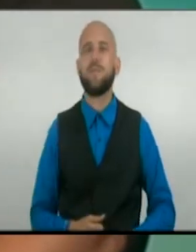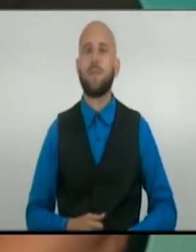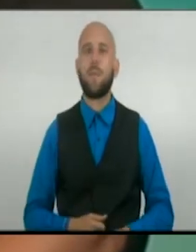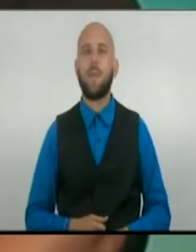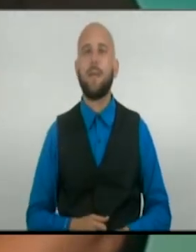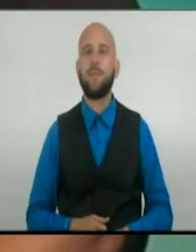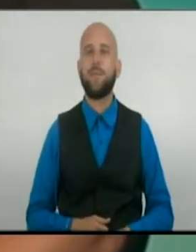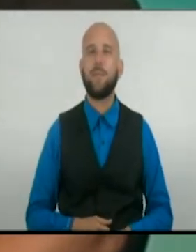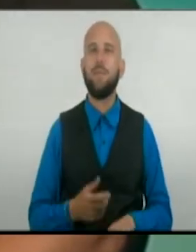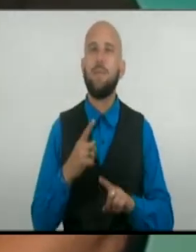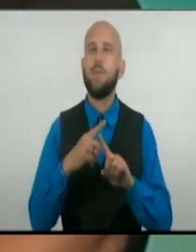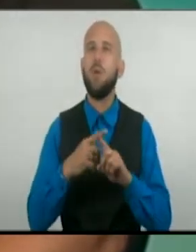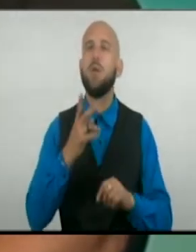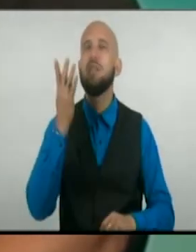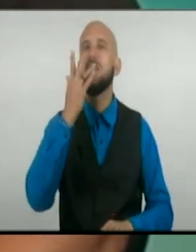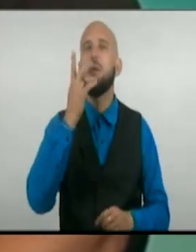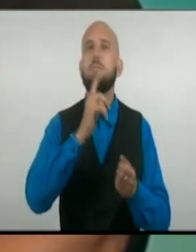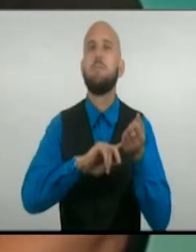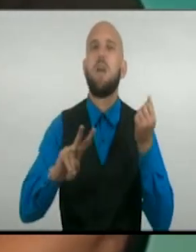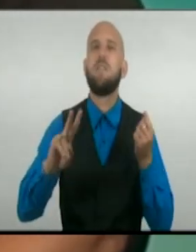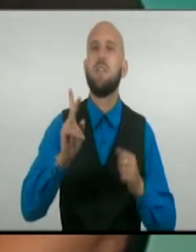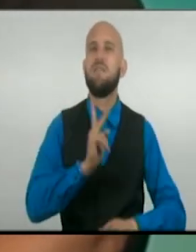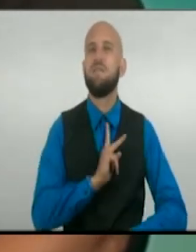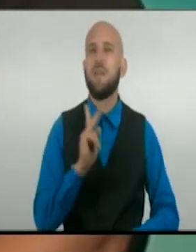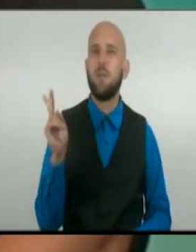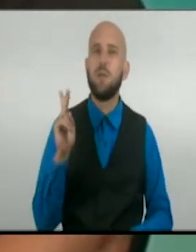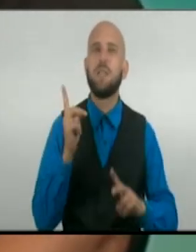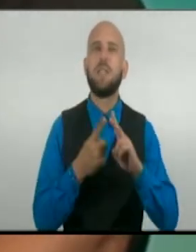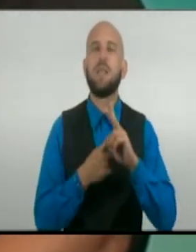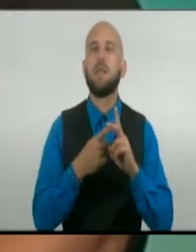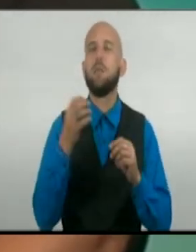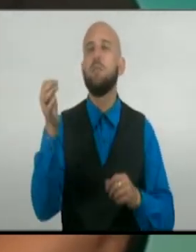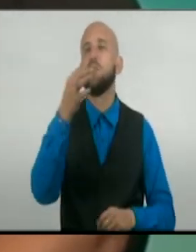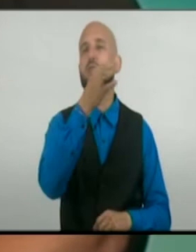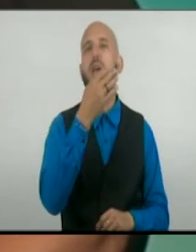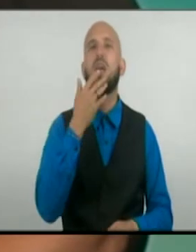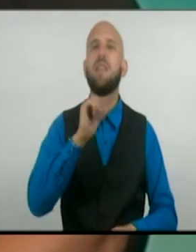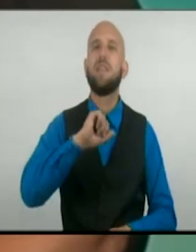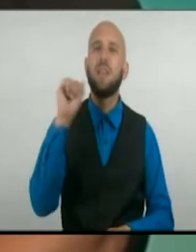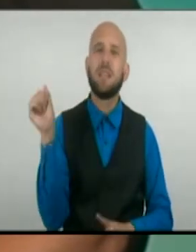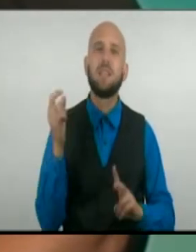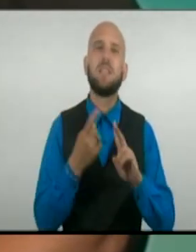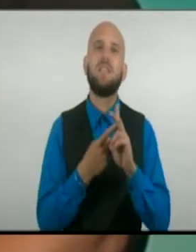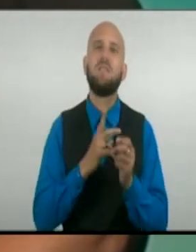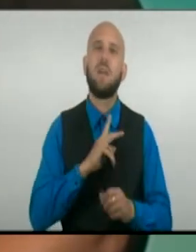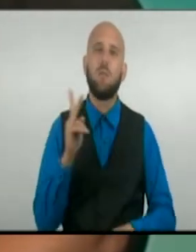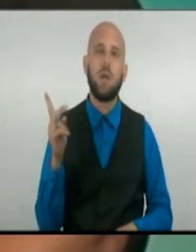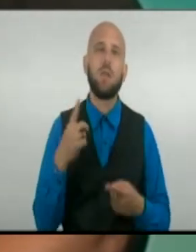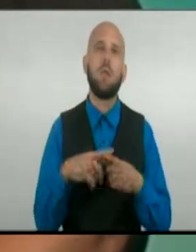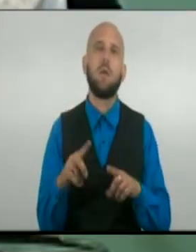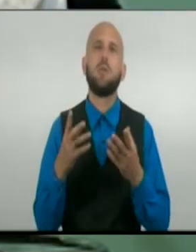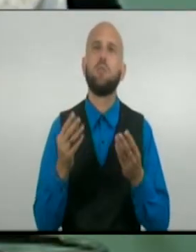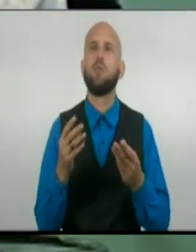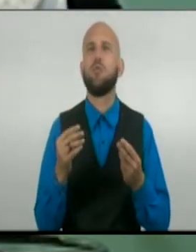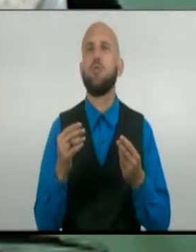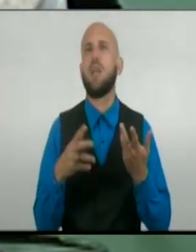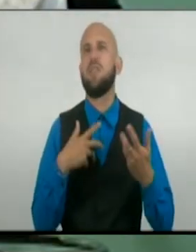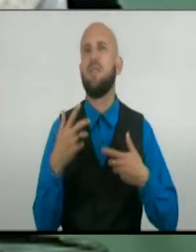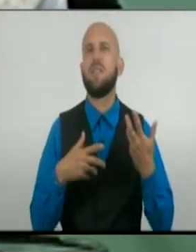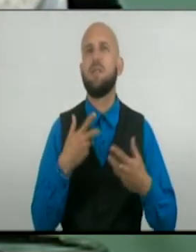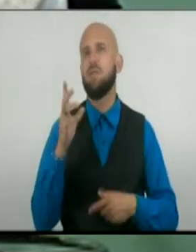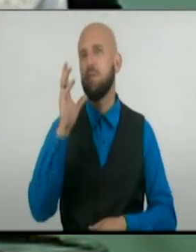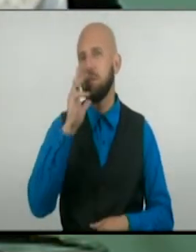en cuanto a los vanguardias hay destacados pero ahora actividades bonitas y muy bonitas sobre los que hablan y